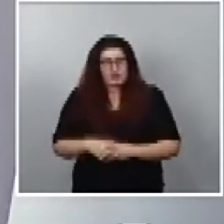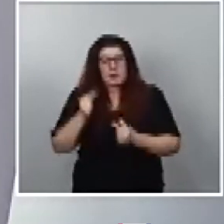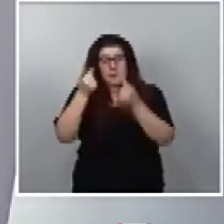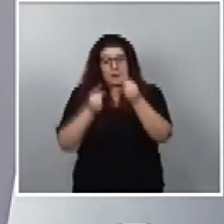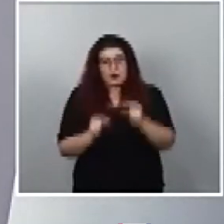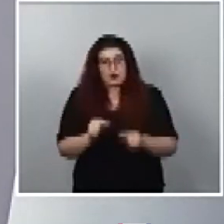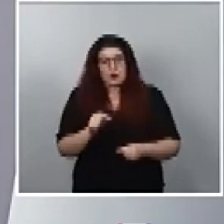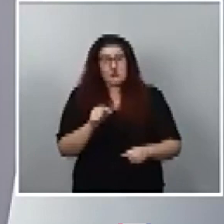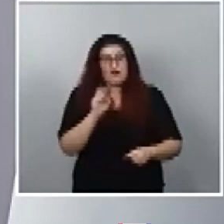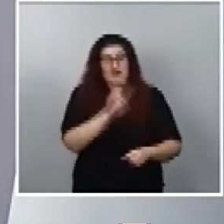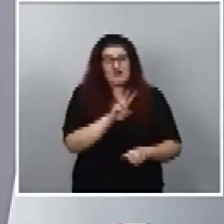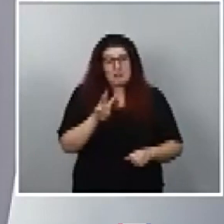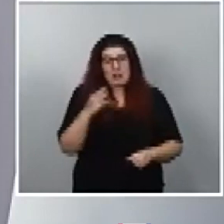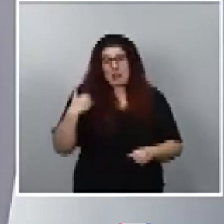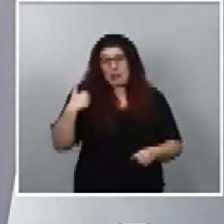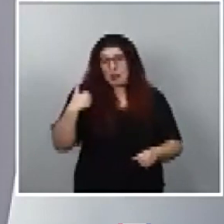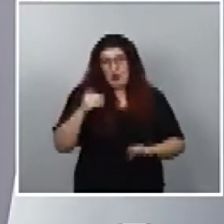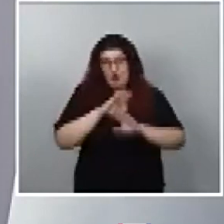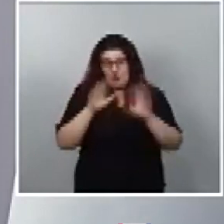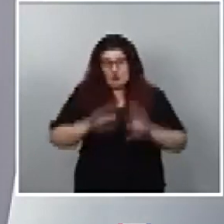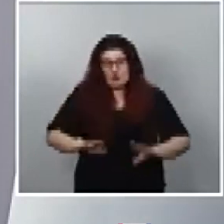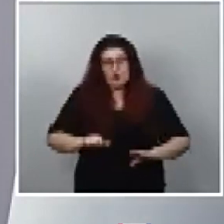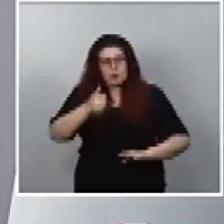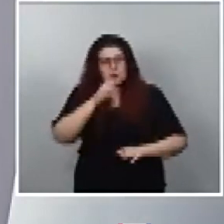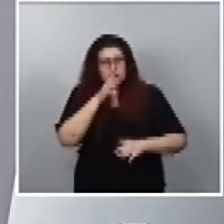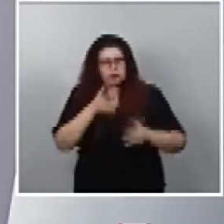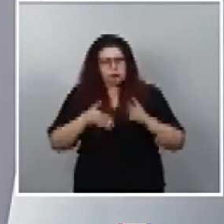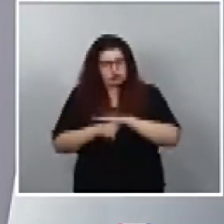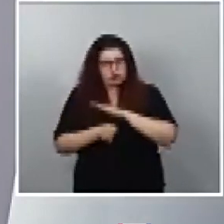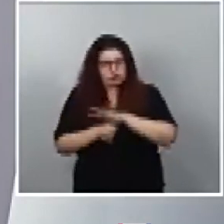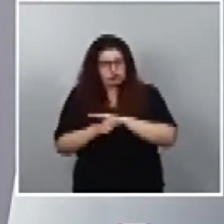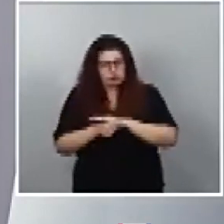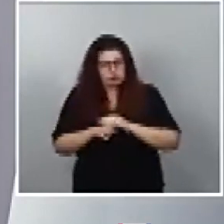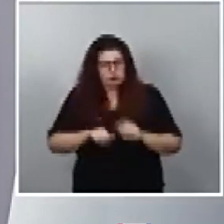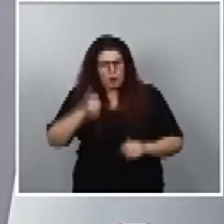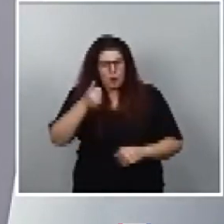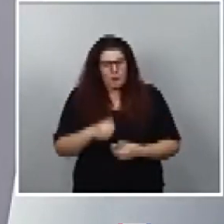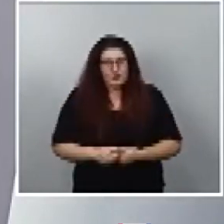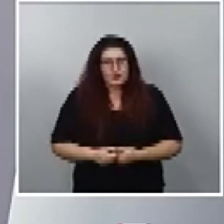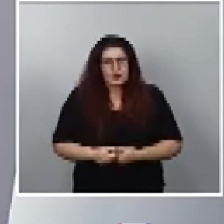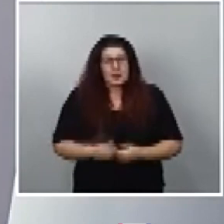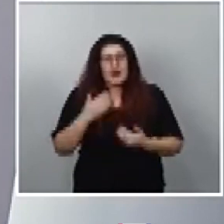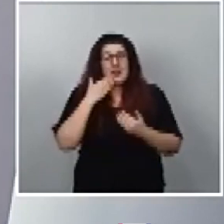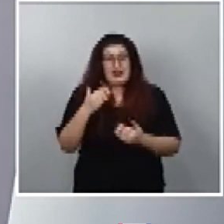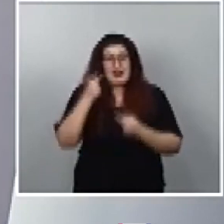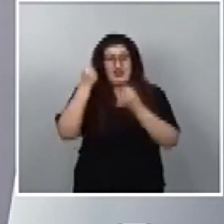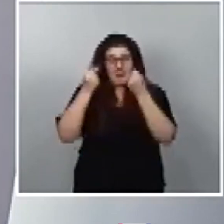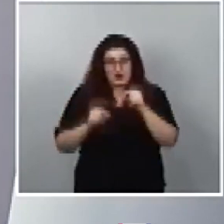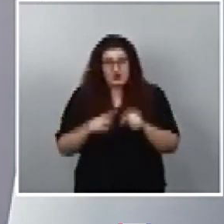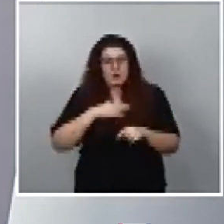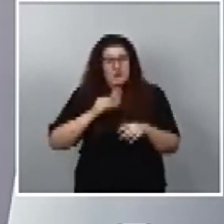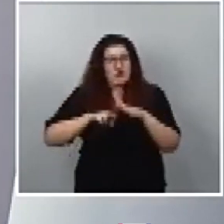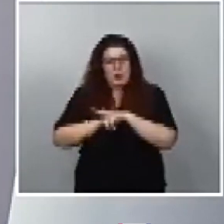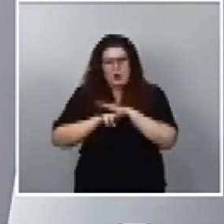23 que son los últimos aprobados y que siguen en vigor en la actualidad han permitido los mayores recursos de nuestra